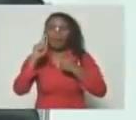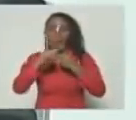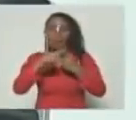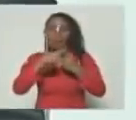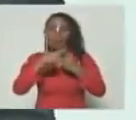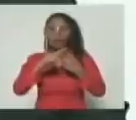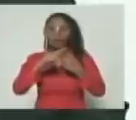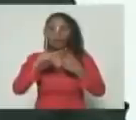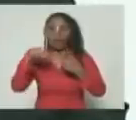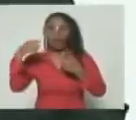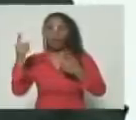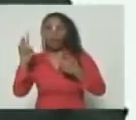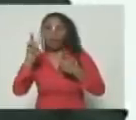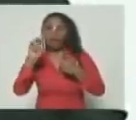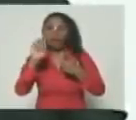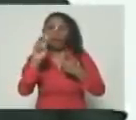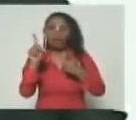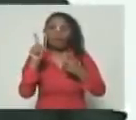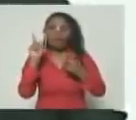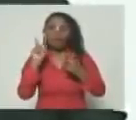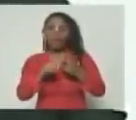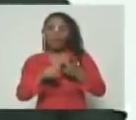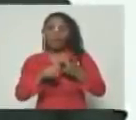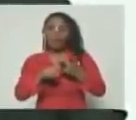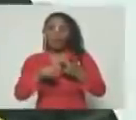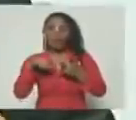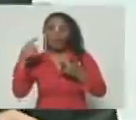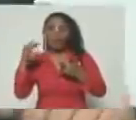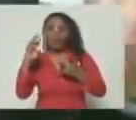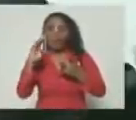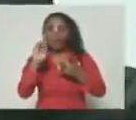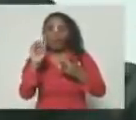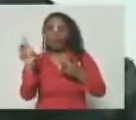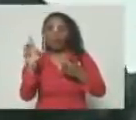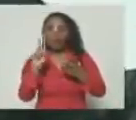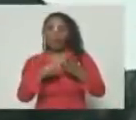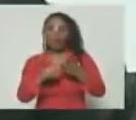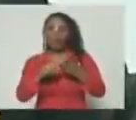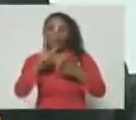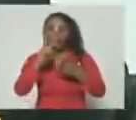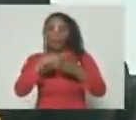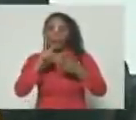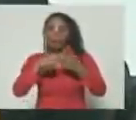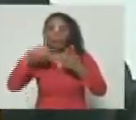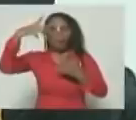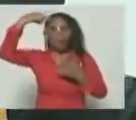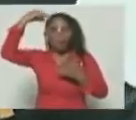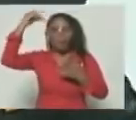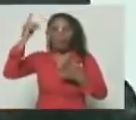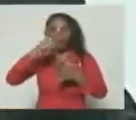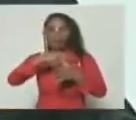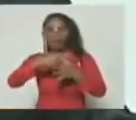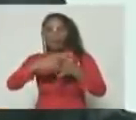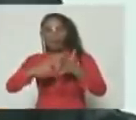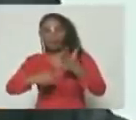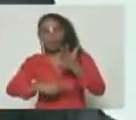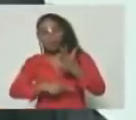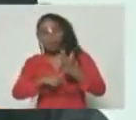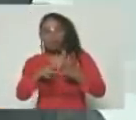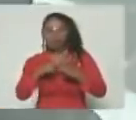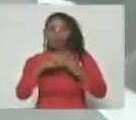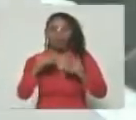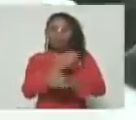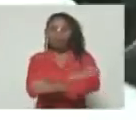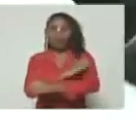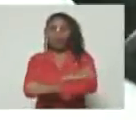que Juan Carlos, que Romero, que Luis Parra, Timoteo,